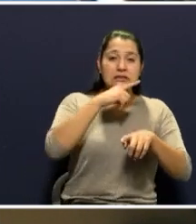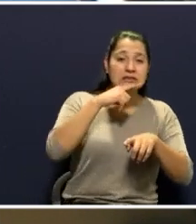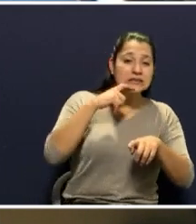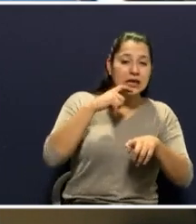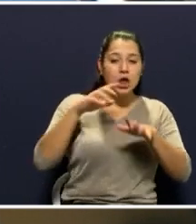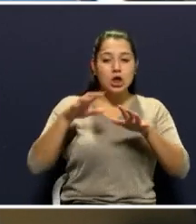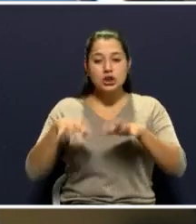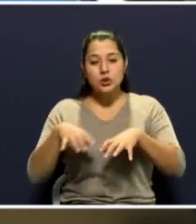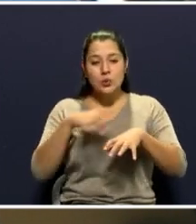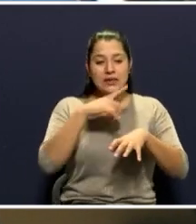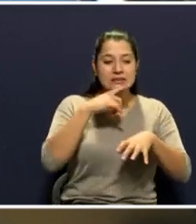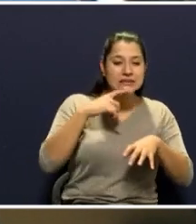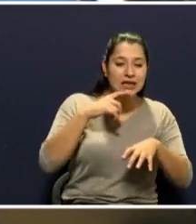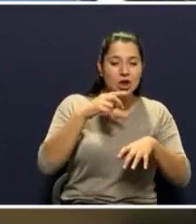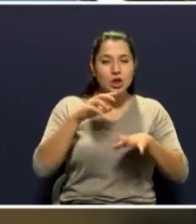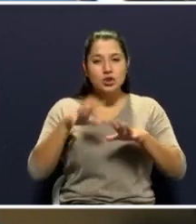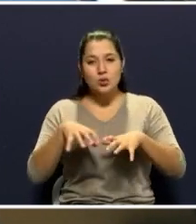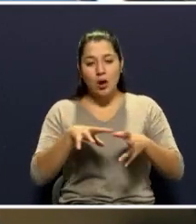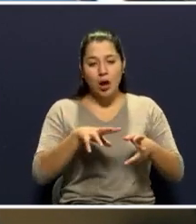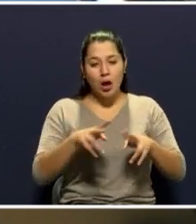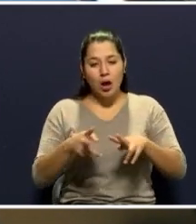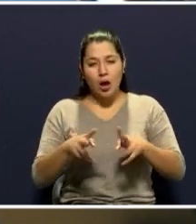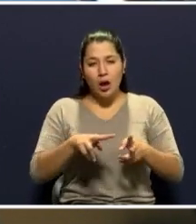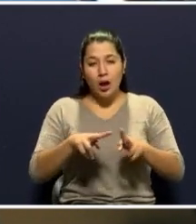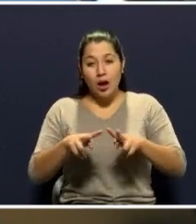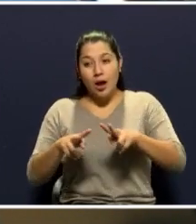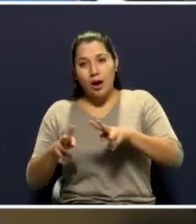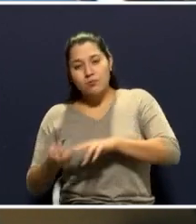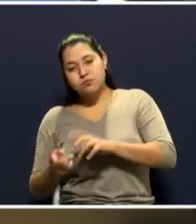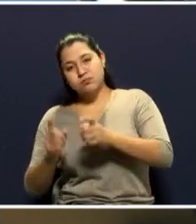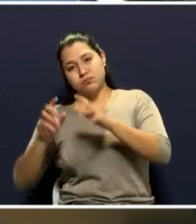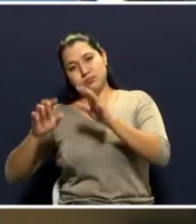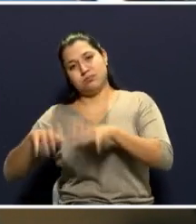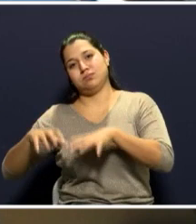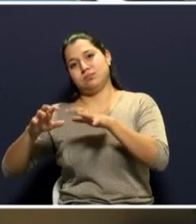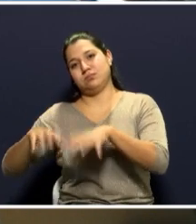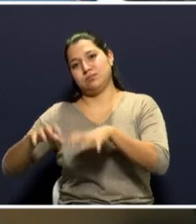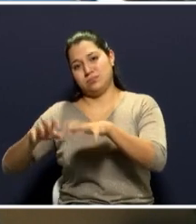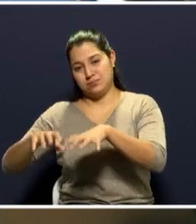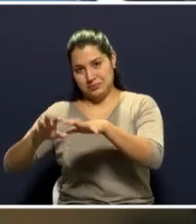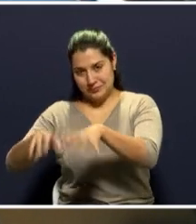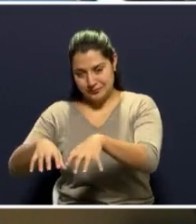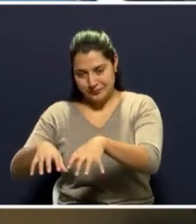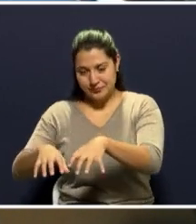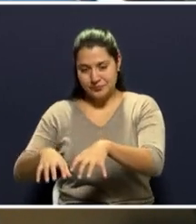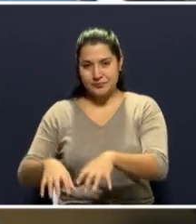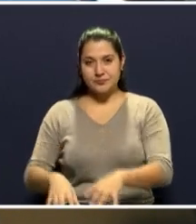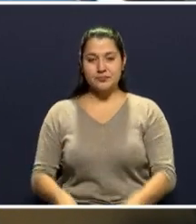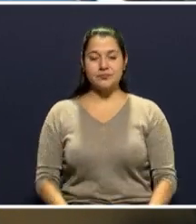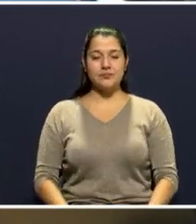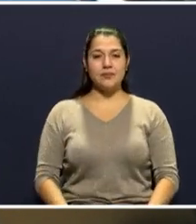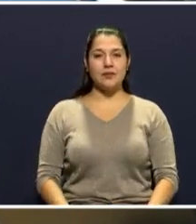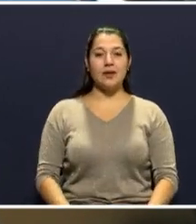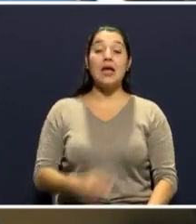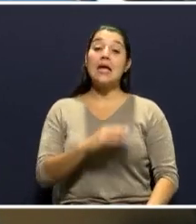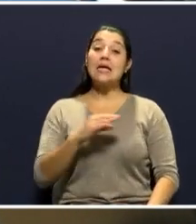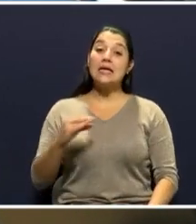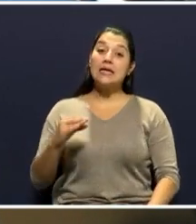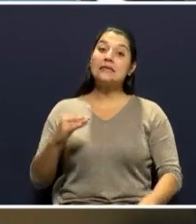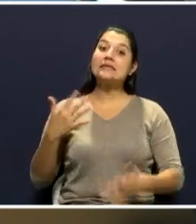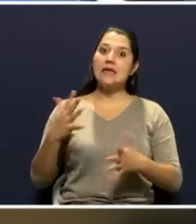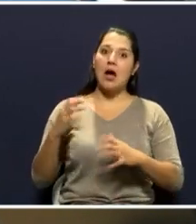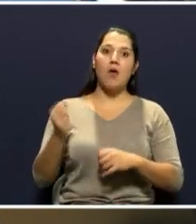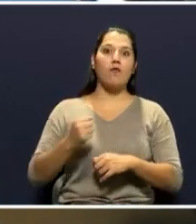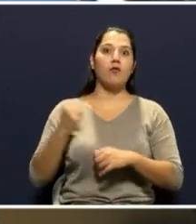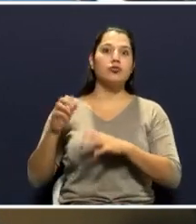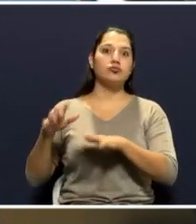completamente normal seguir teniendo esta situación hasta que entre de plano la estación lluviosa y tengamos aguaceros de